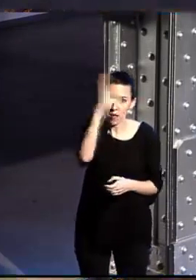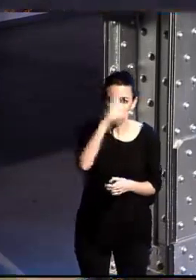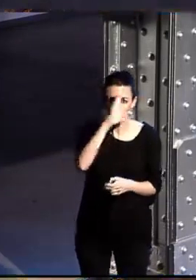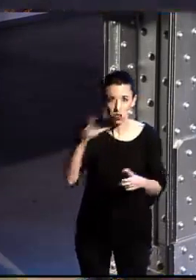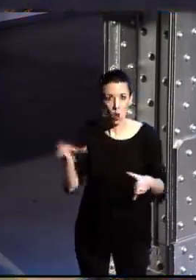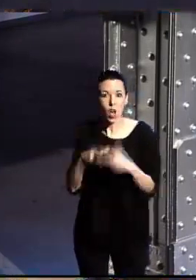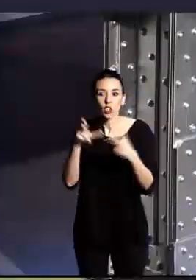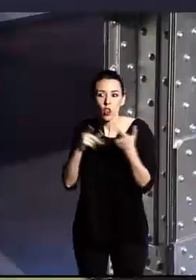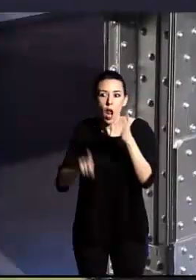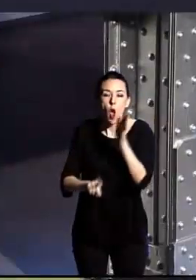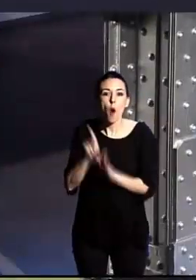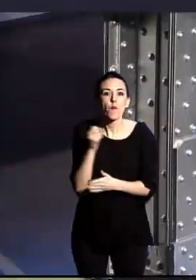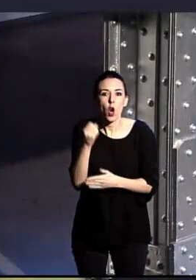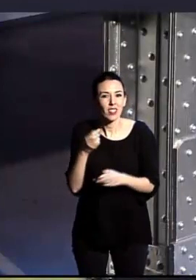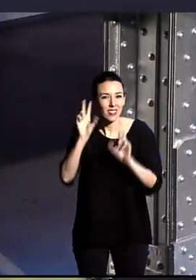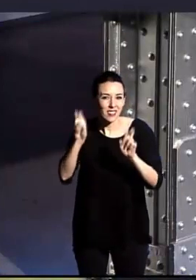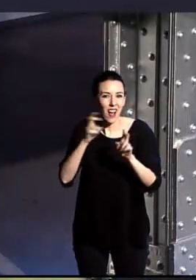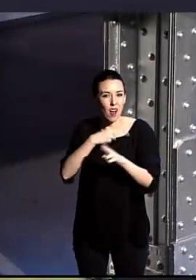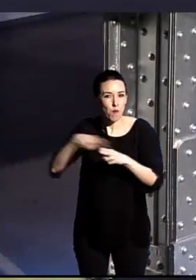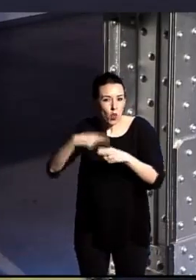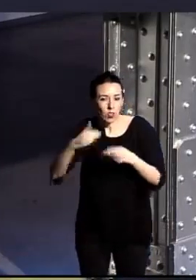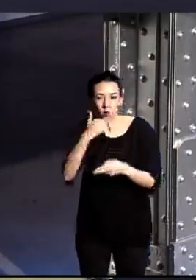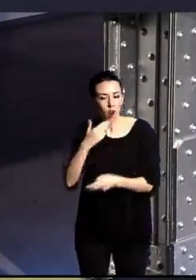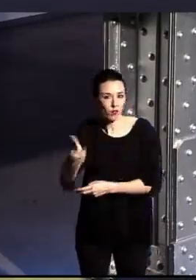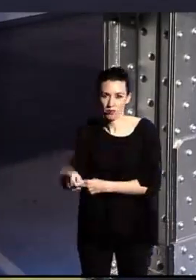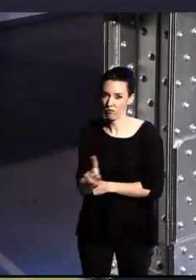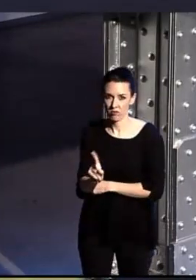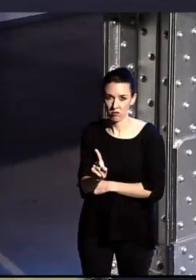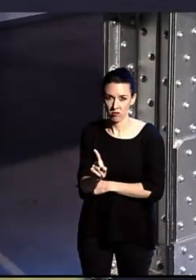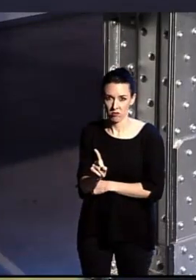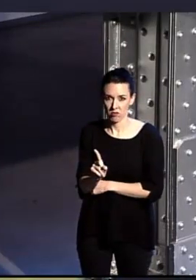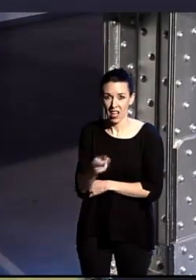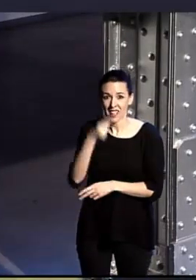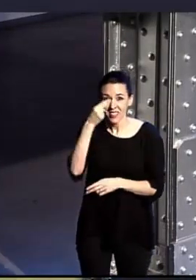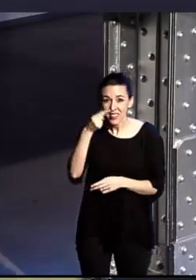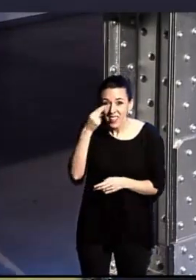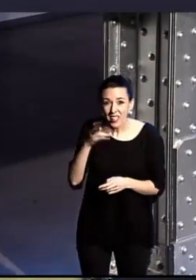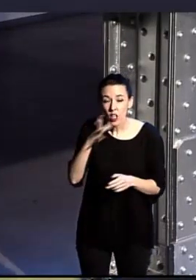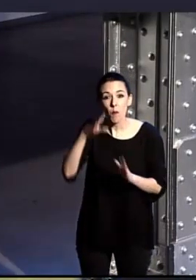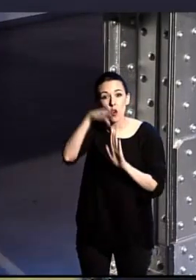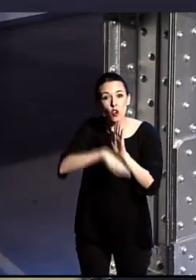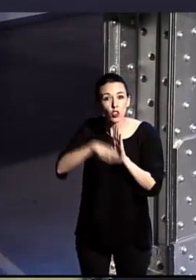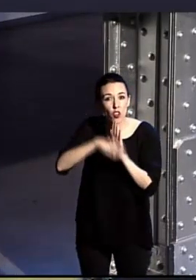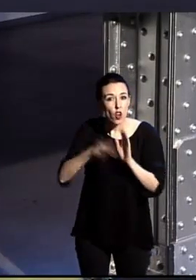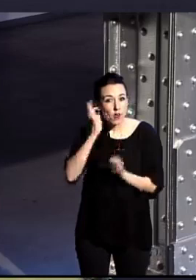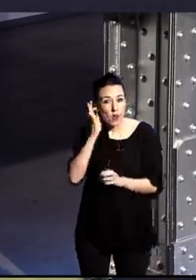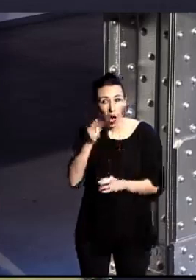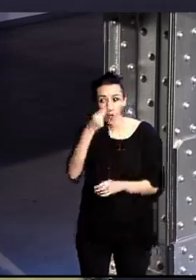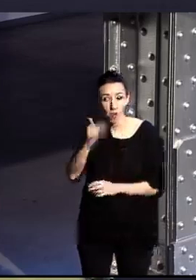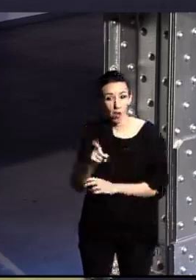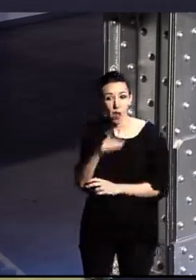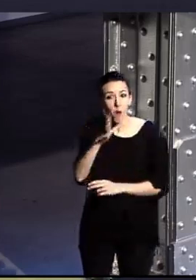era muy progresista desde el punto de vista político y, desde luego, no parecía estar muy interesado por la mejora de las condiciones de la mujer, porque todavía no